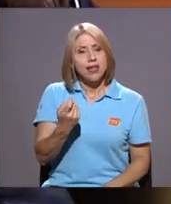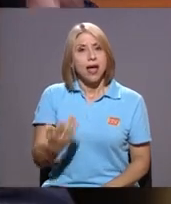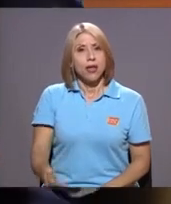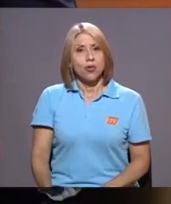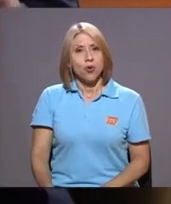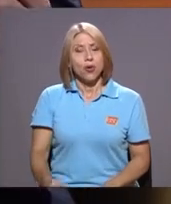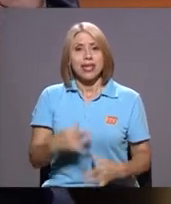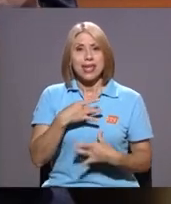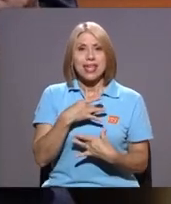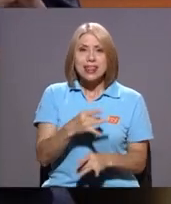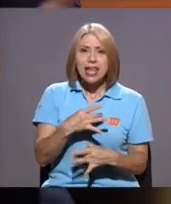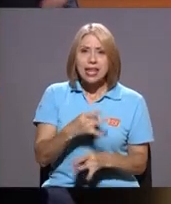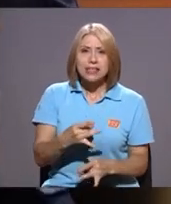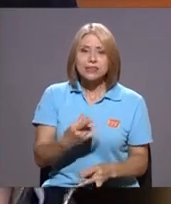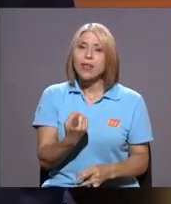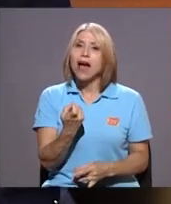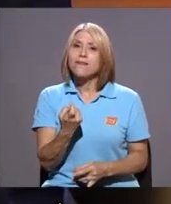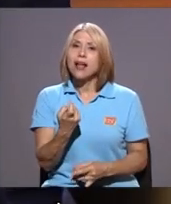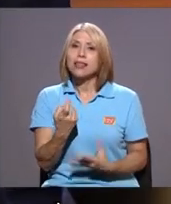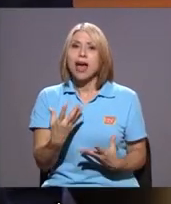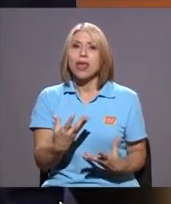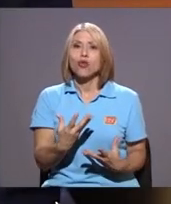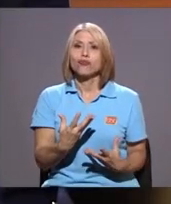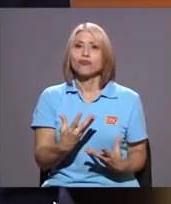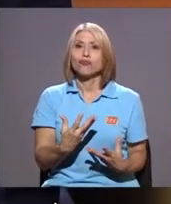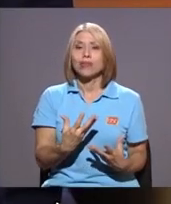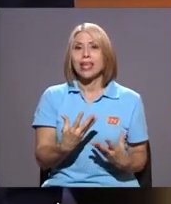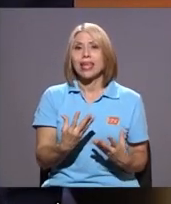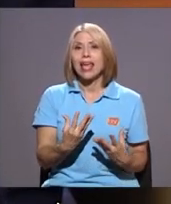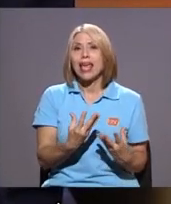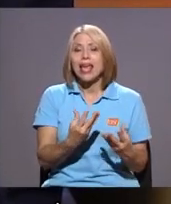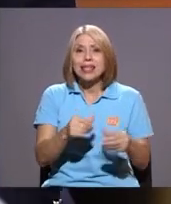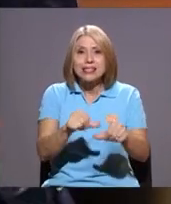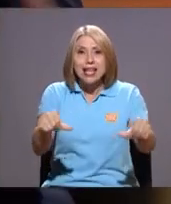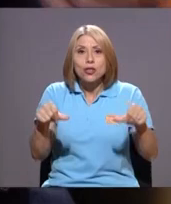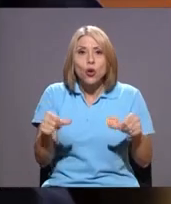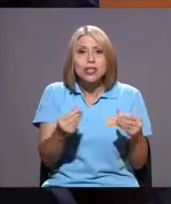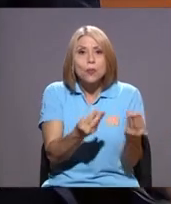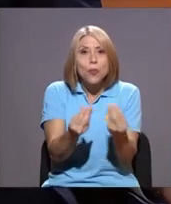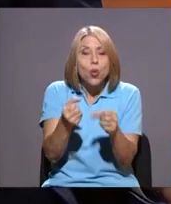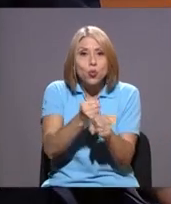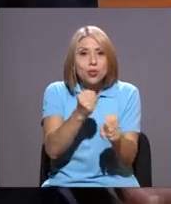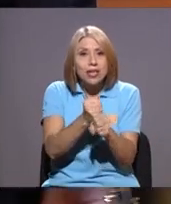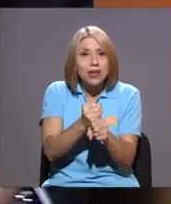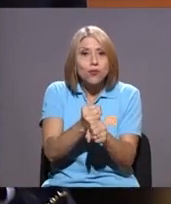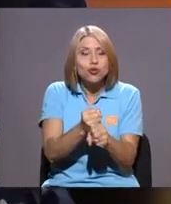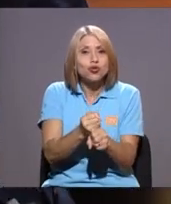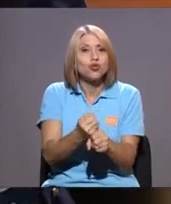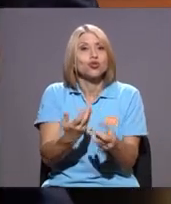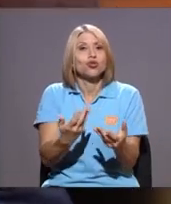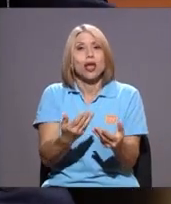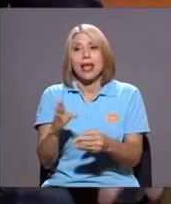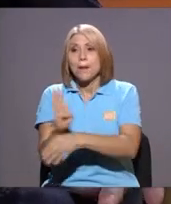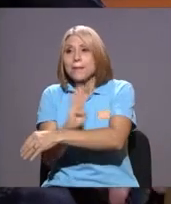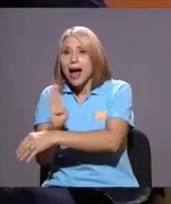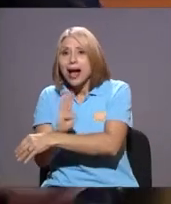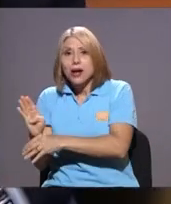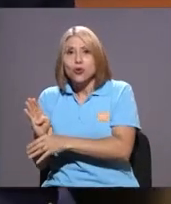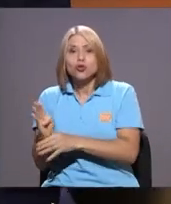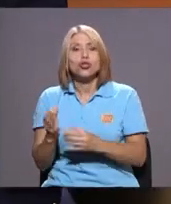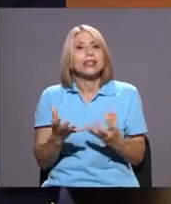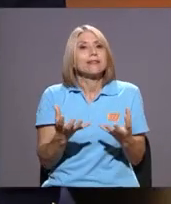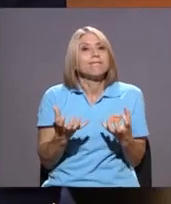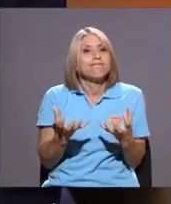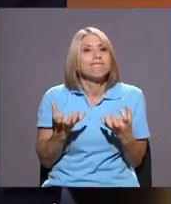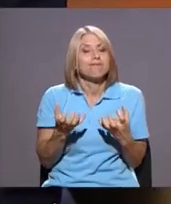interés ha faltado hambre de los sectores productivos y también de los mismos bancos del estado para sacar estos fondos